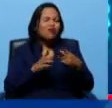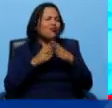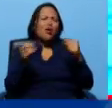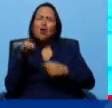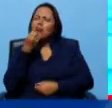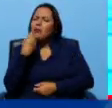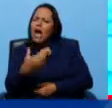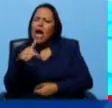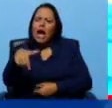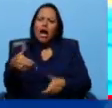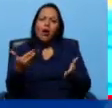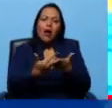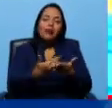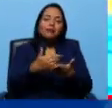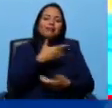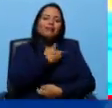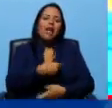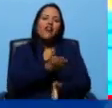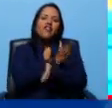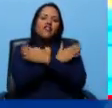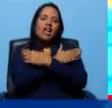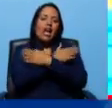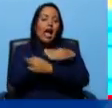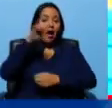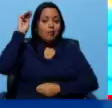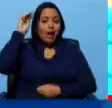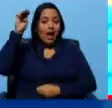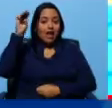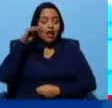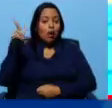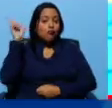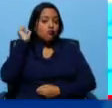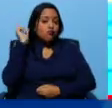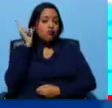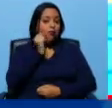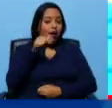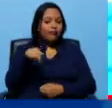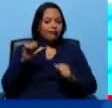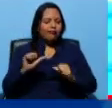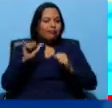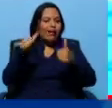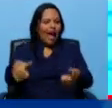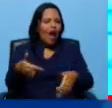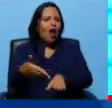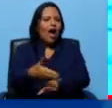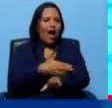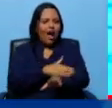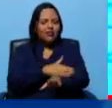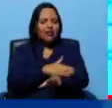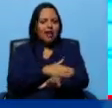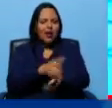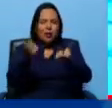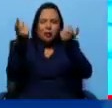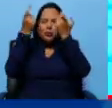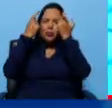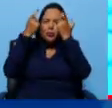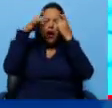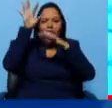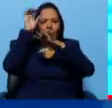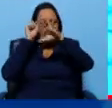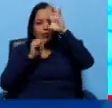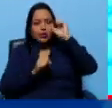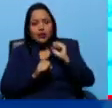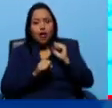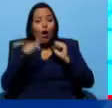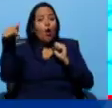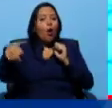bellísimo. Aquí queremos felicitar a los maestros, a las maestras. Ellos comenzaron antes con la formación y a